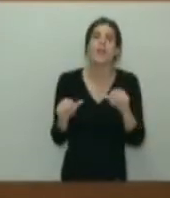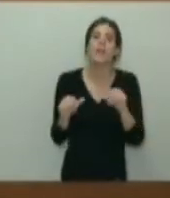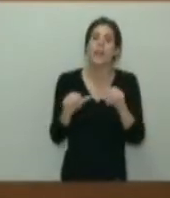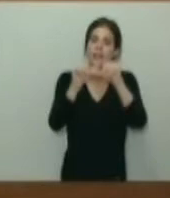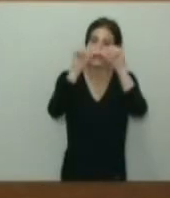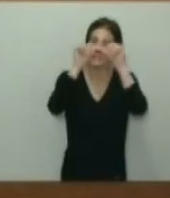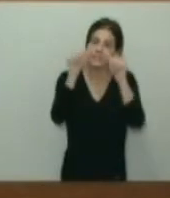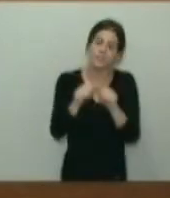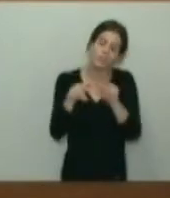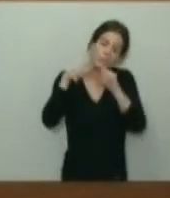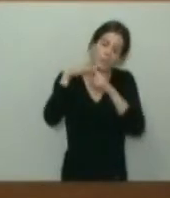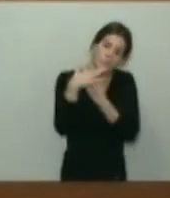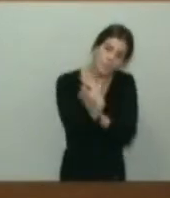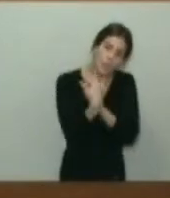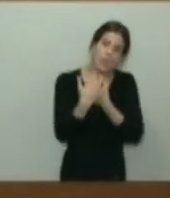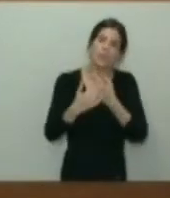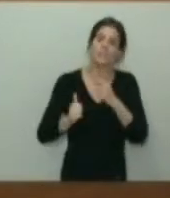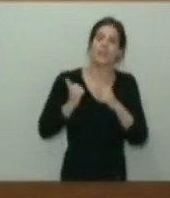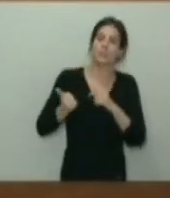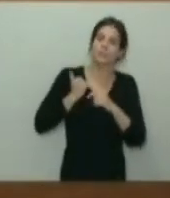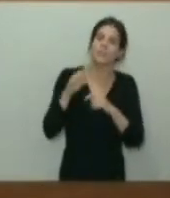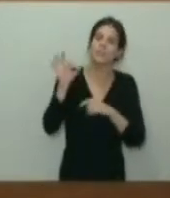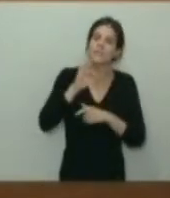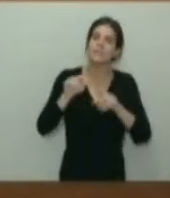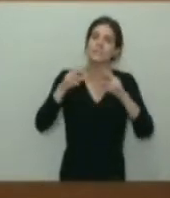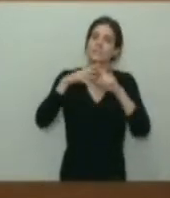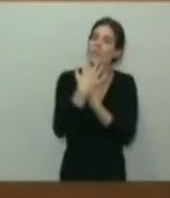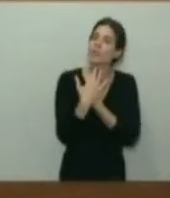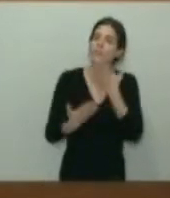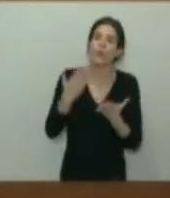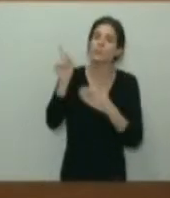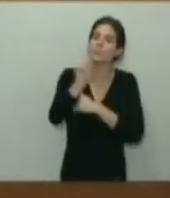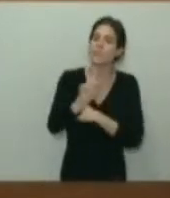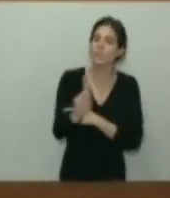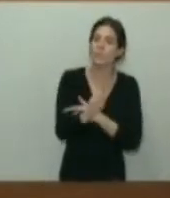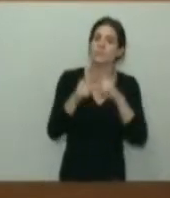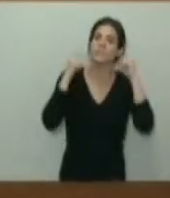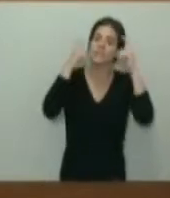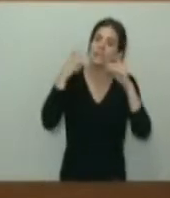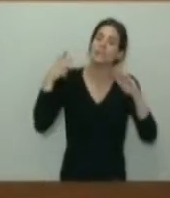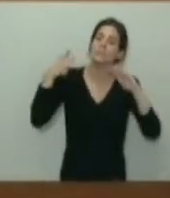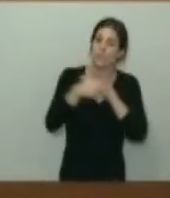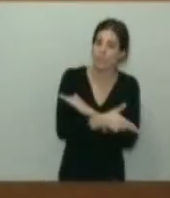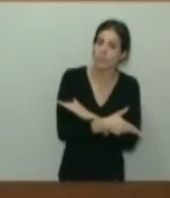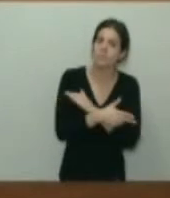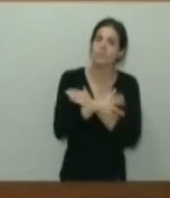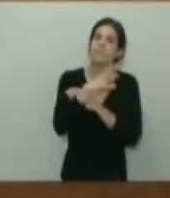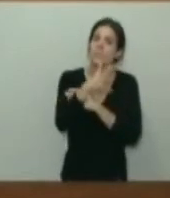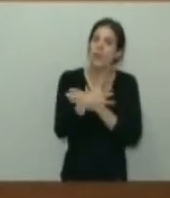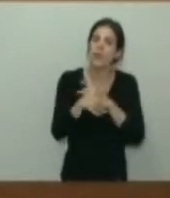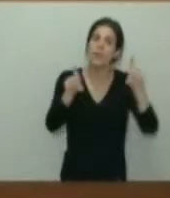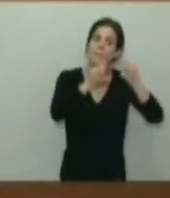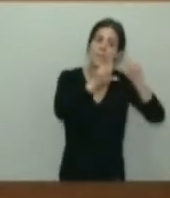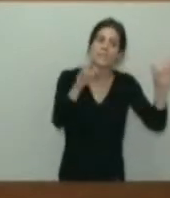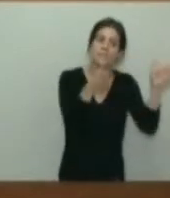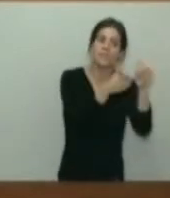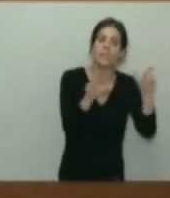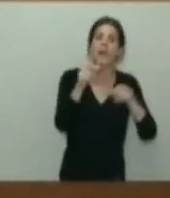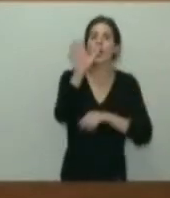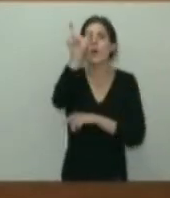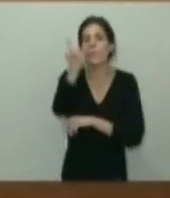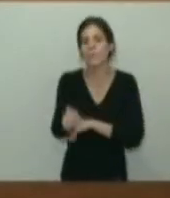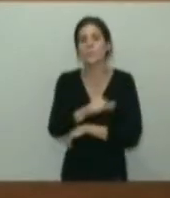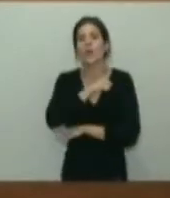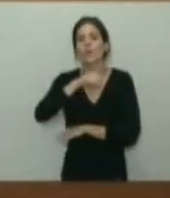situaciones abusivas e injustas que padecen nuestras pequeñas empresas y autónomos cuando son subcontratadas por